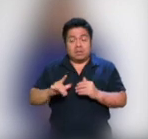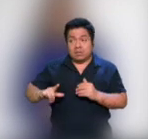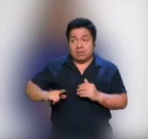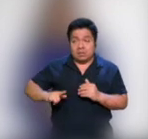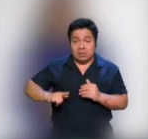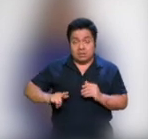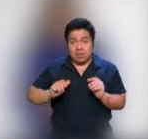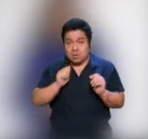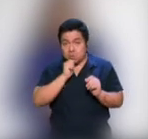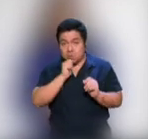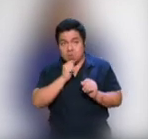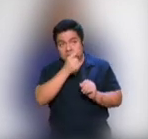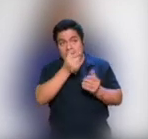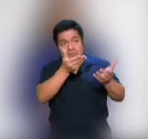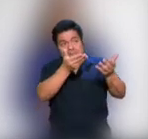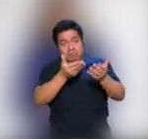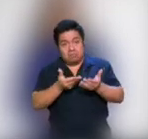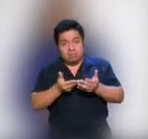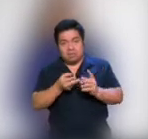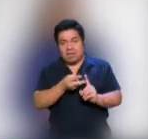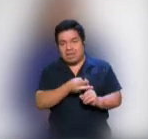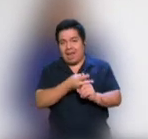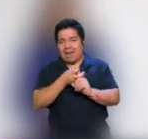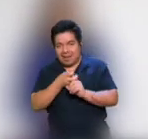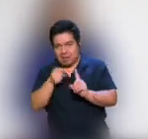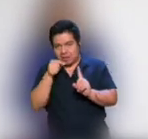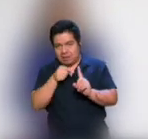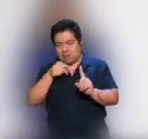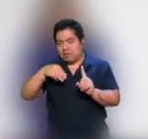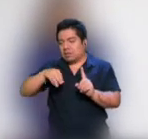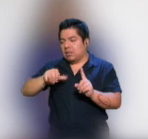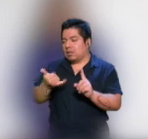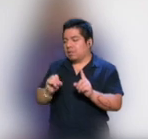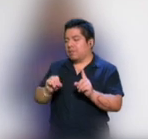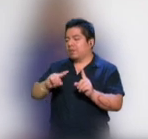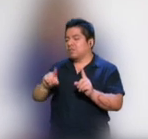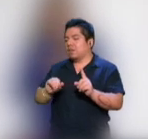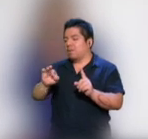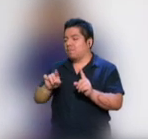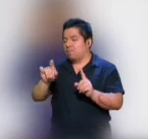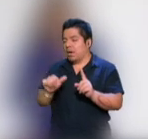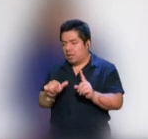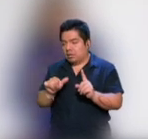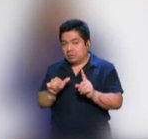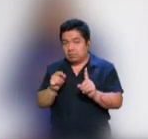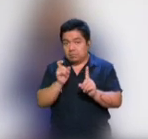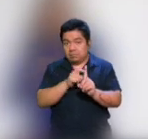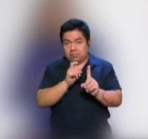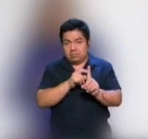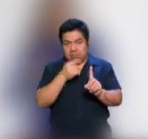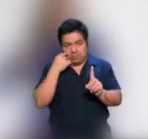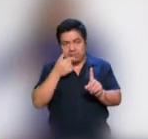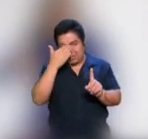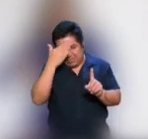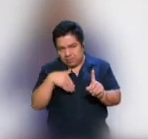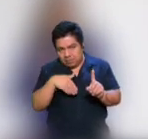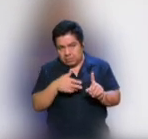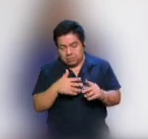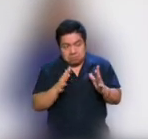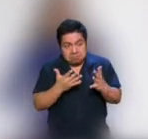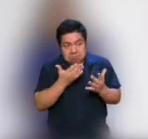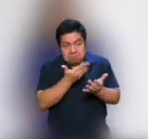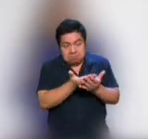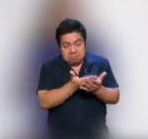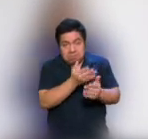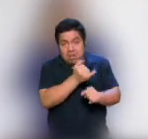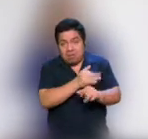no ha entregado toda la información sobre el secuestro en nuestro país y posterior detención en Estados Unidos del cofundador del cártel de Sinaloa, Ismael El